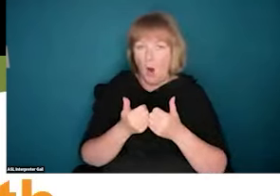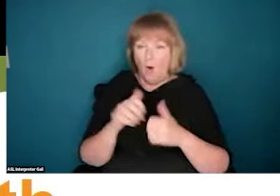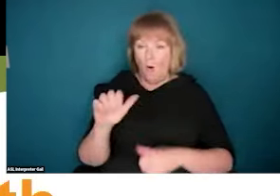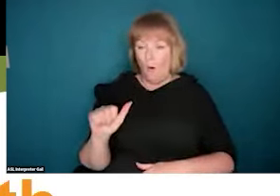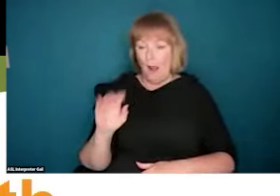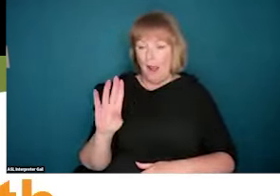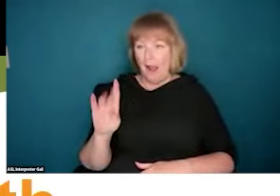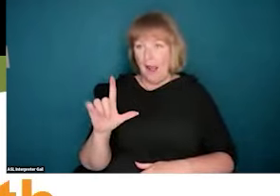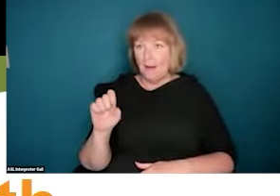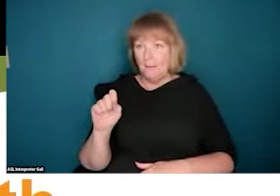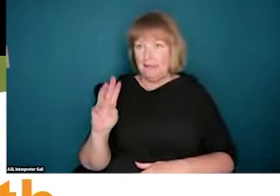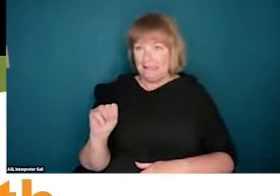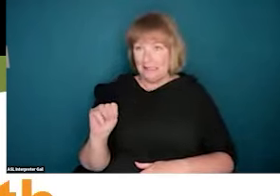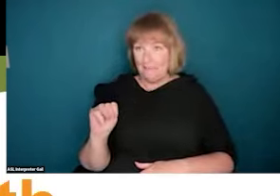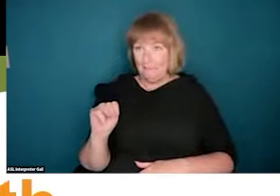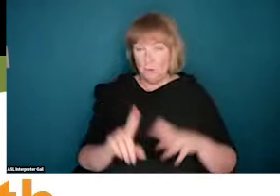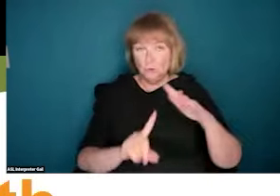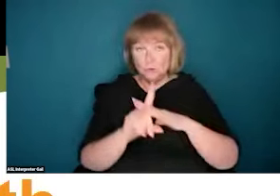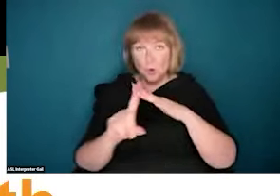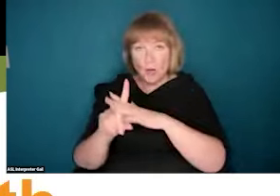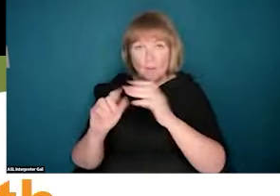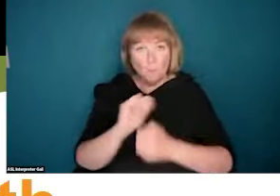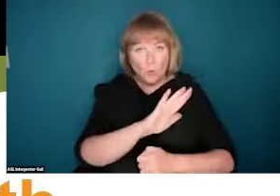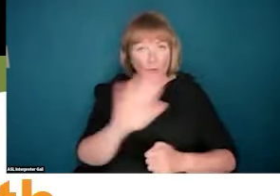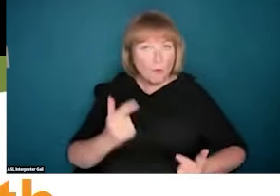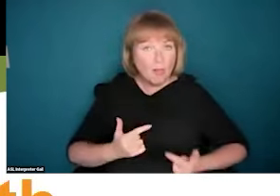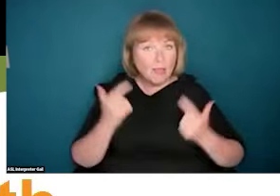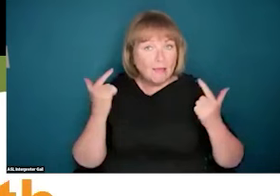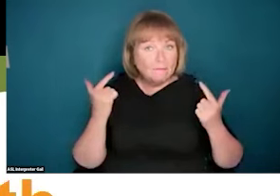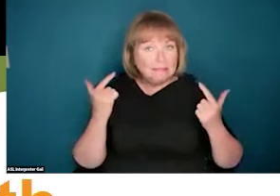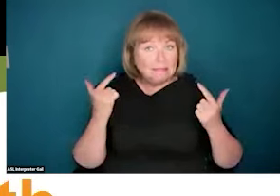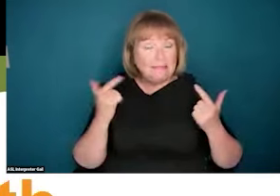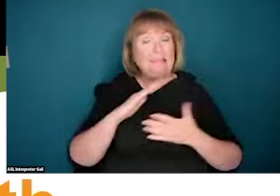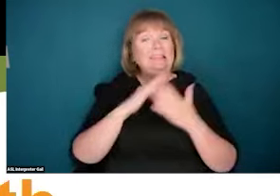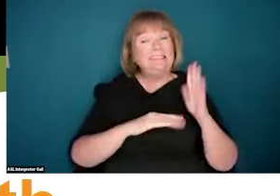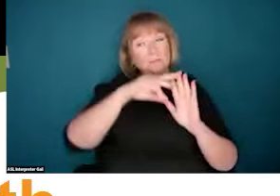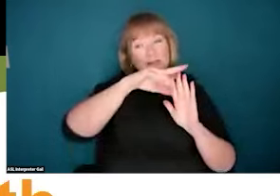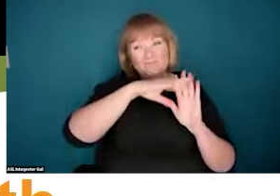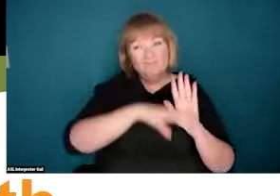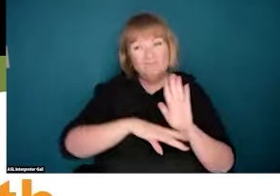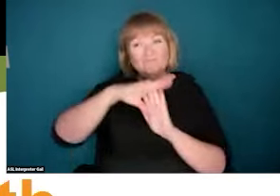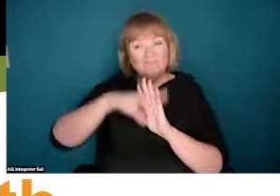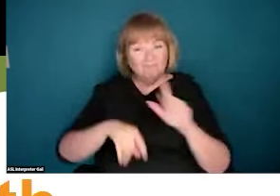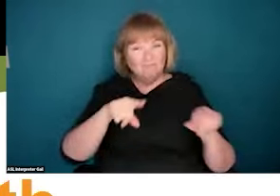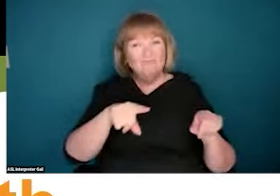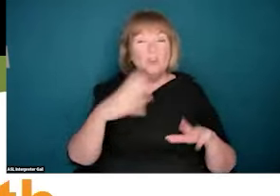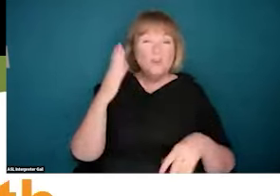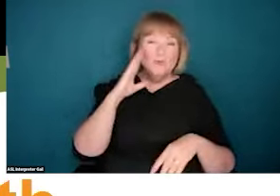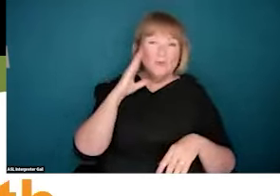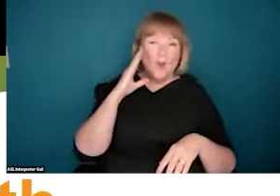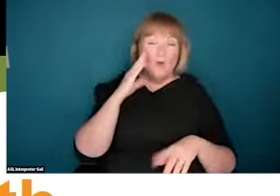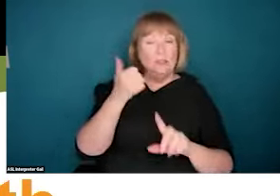cómo ableísmo se ha manifestado en su vida y en sus procesos, algunas de estas cosas pueden ser